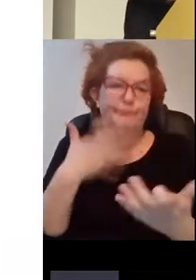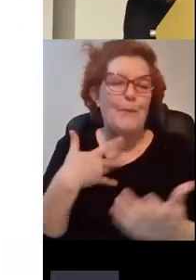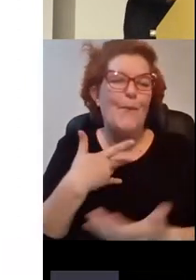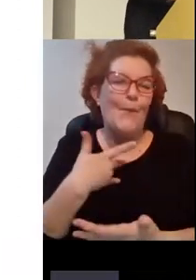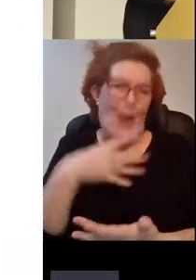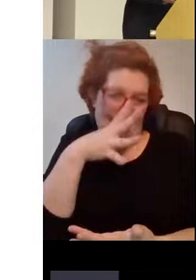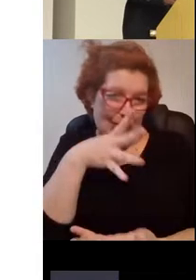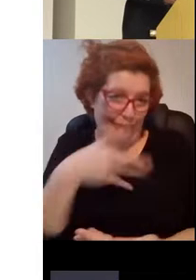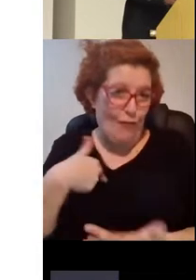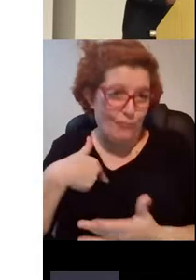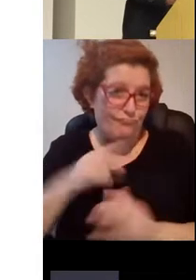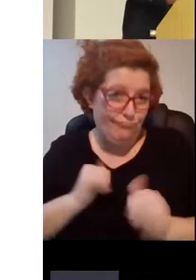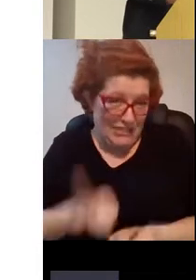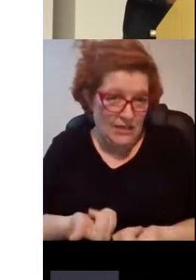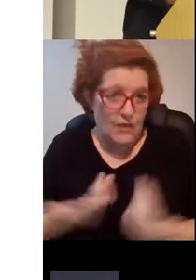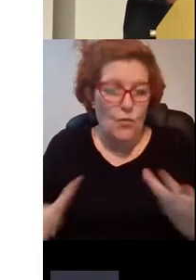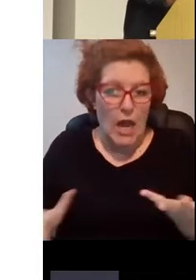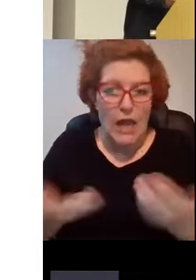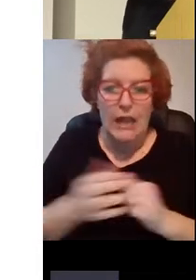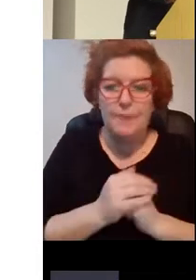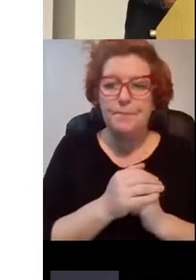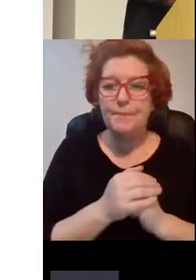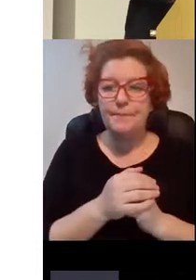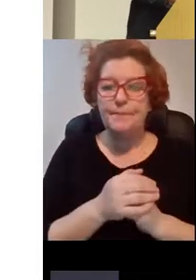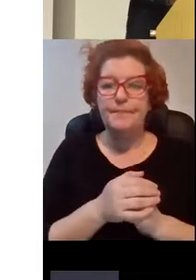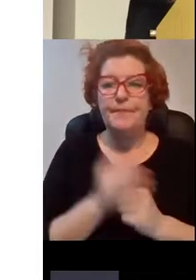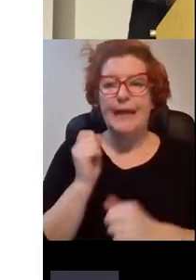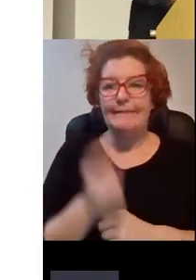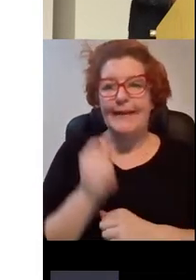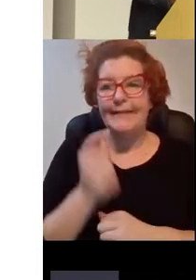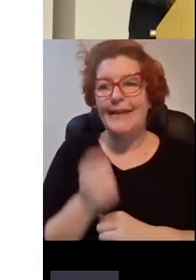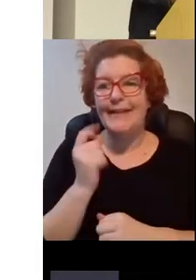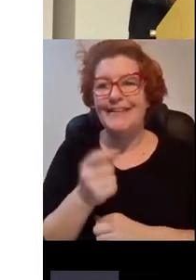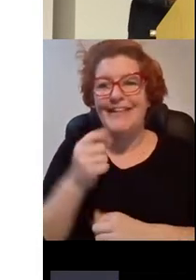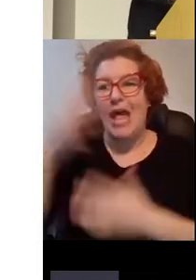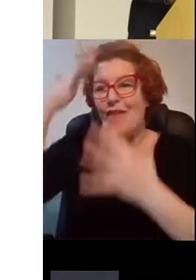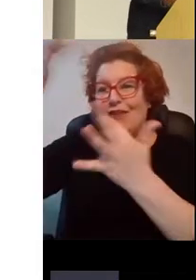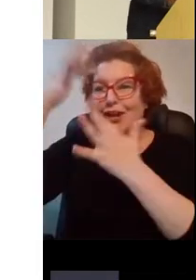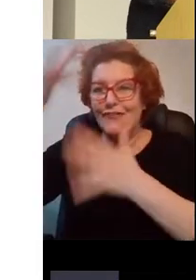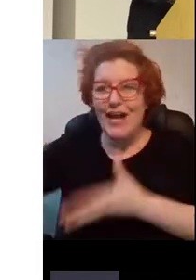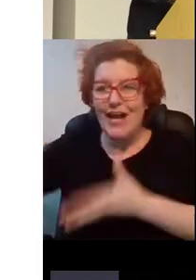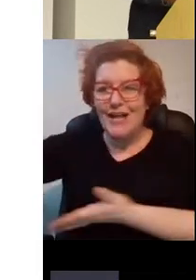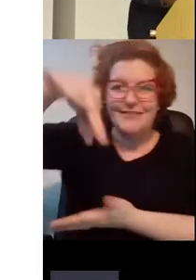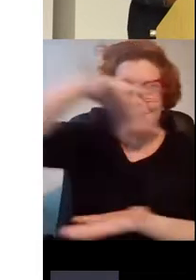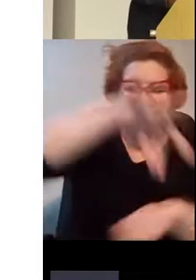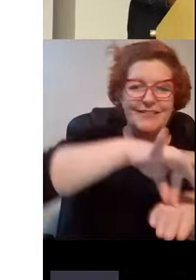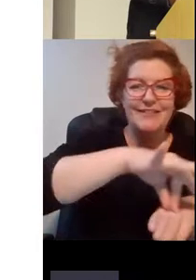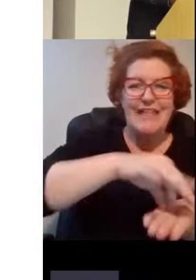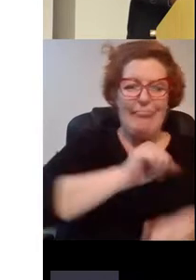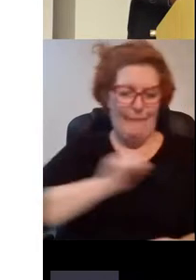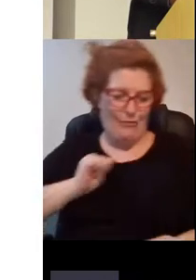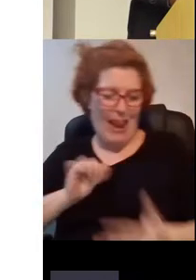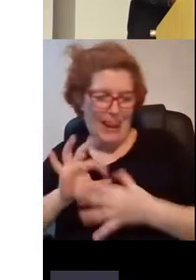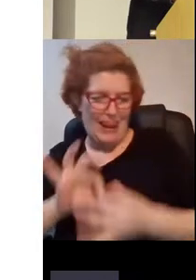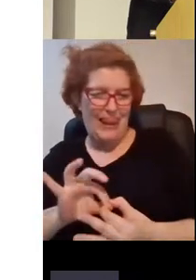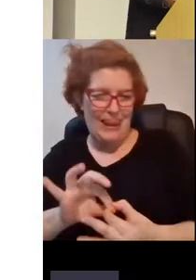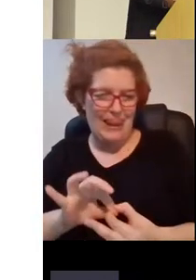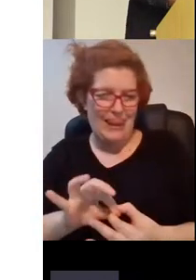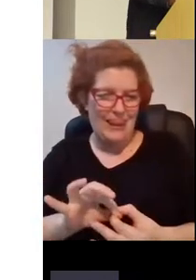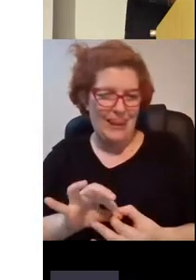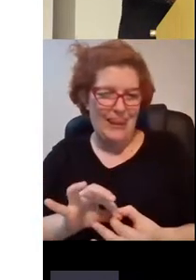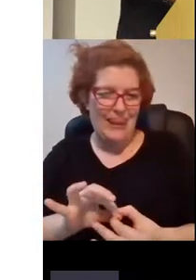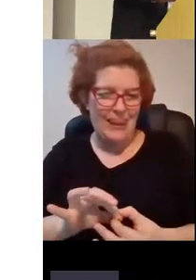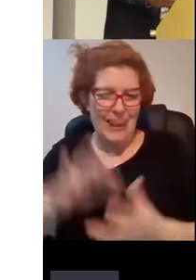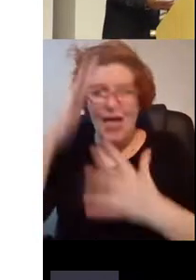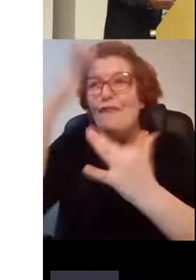el que partimos, ¿no? Y es que se suele ubicar la filosofía en un ámbito individual, ¿no? La producción